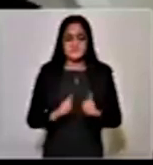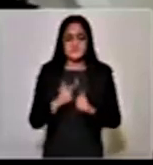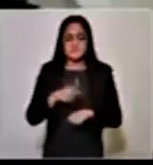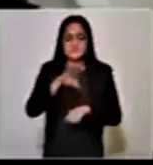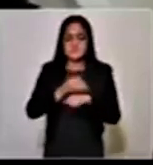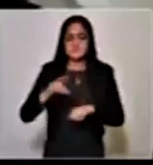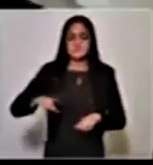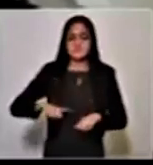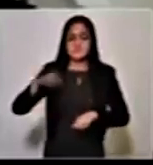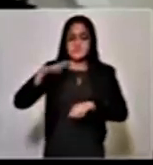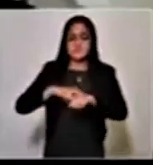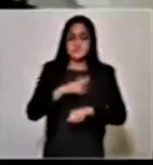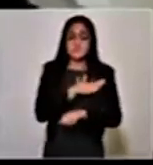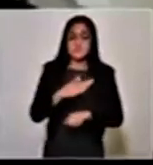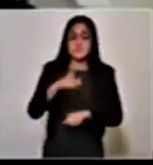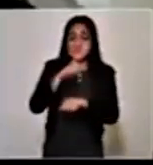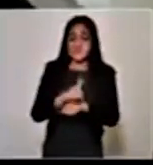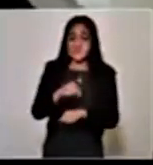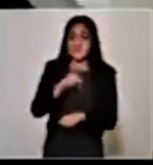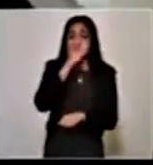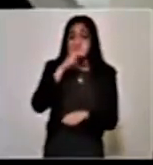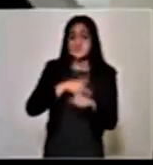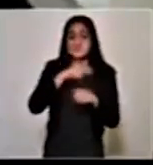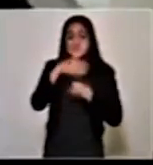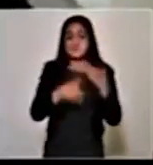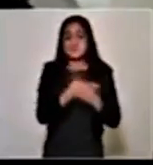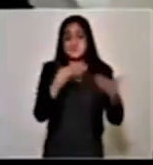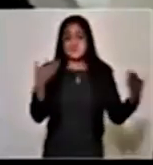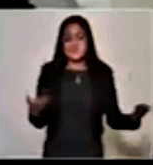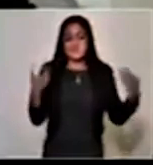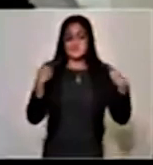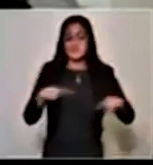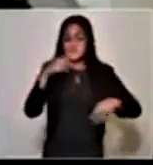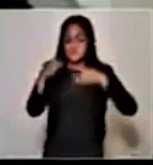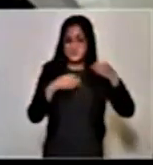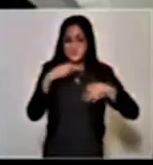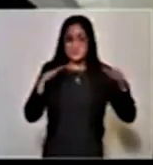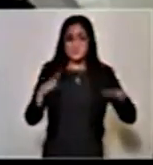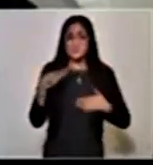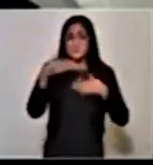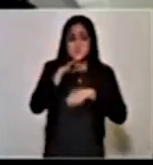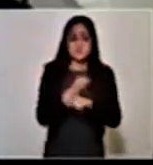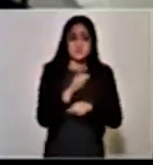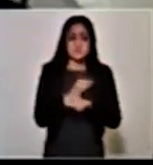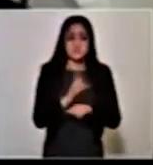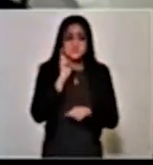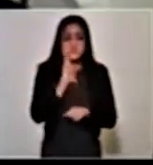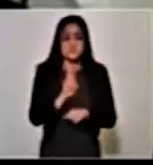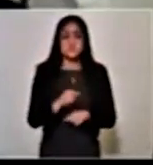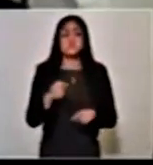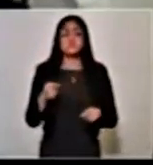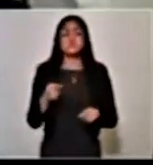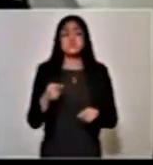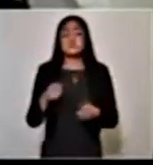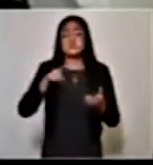Permiso, gobernador. Buenos días, secretarias, secretarios, medios de comunicación. Referente a las afectaciones